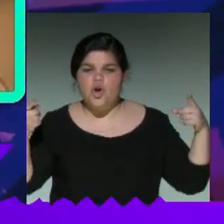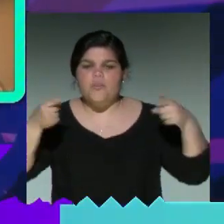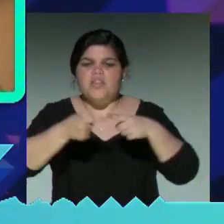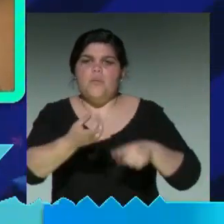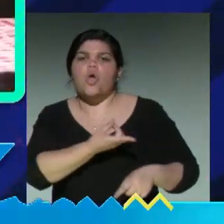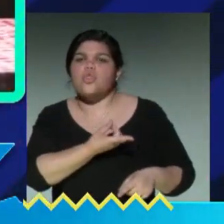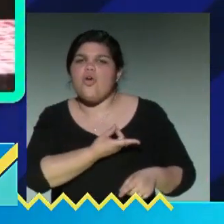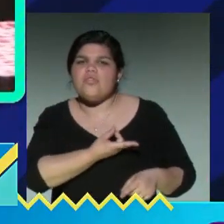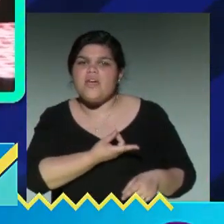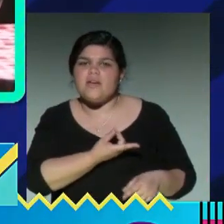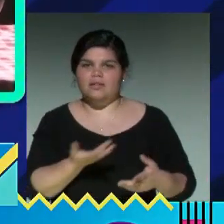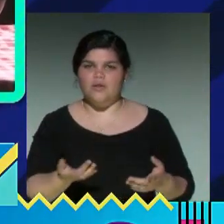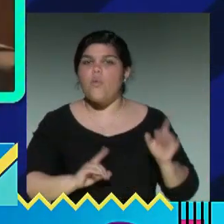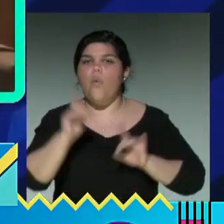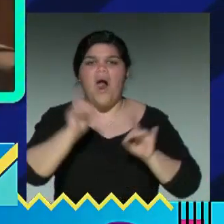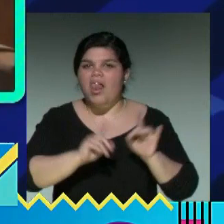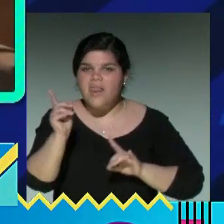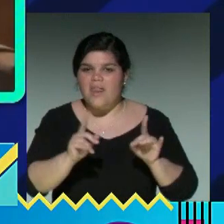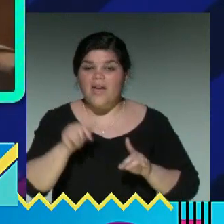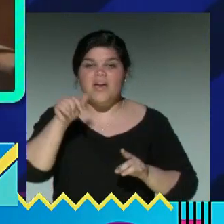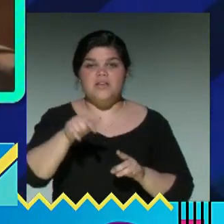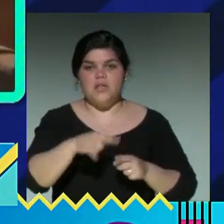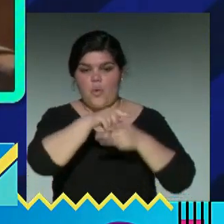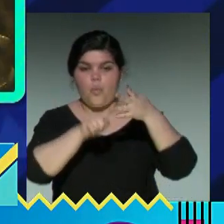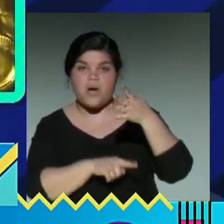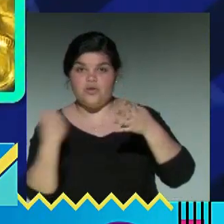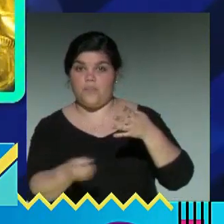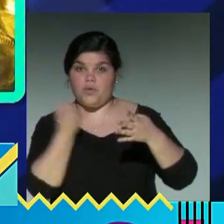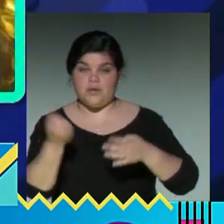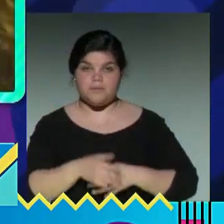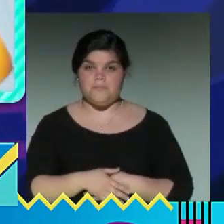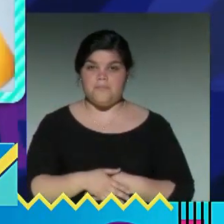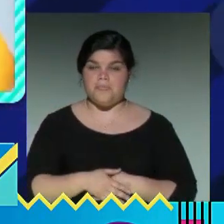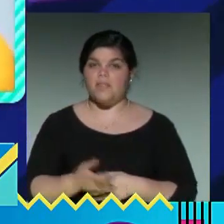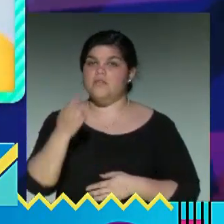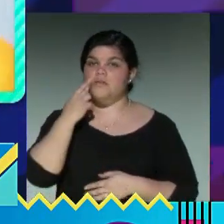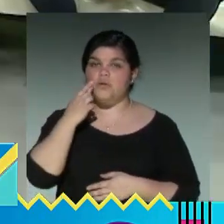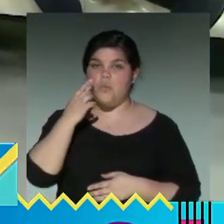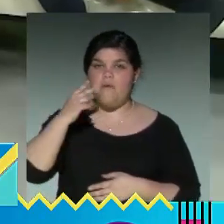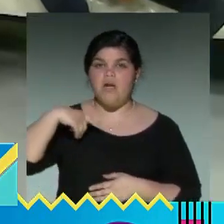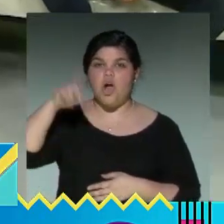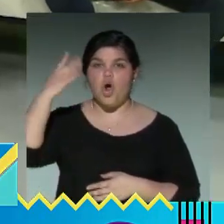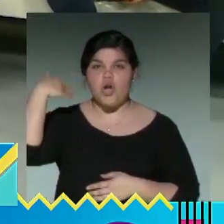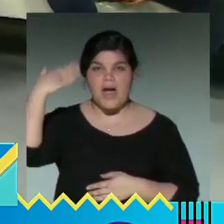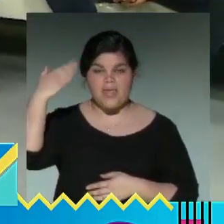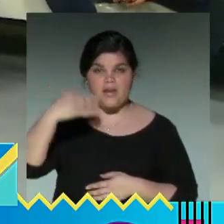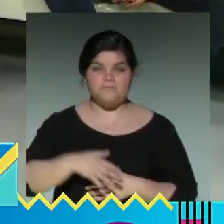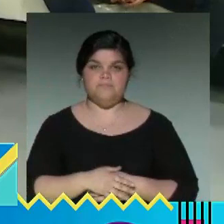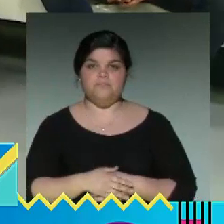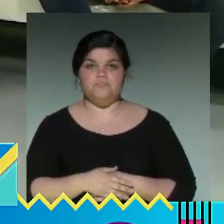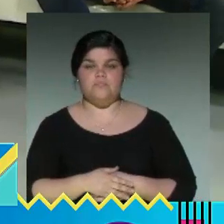son los grandes desafíos que tiene la extensión. Bien, son las 19ª Jornadas Nacionales y la 11ª,